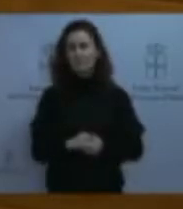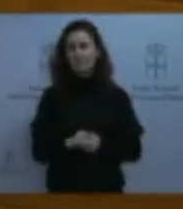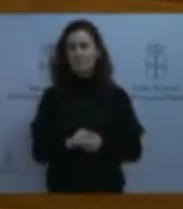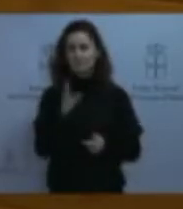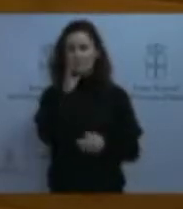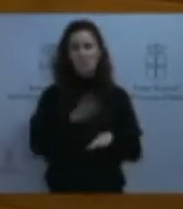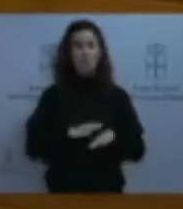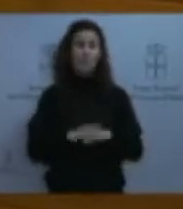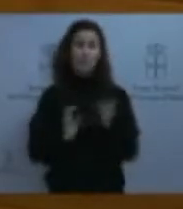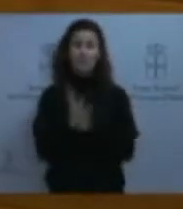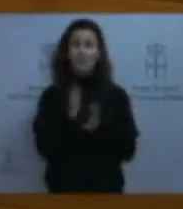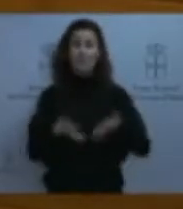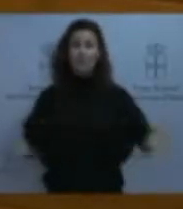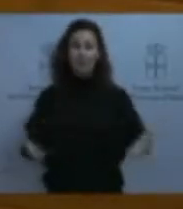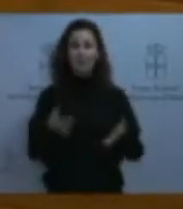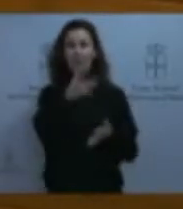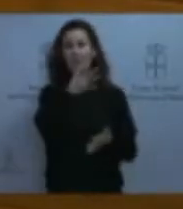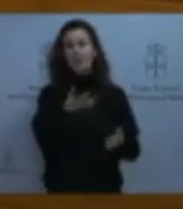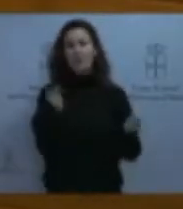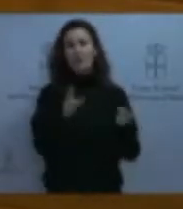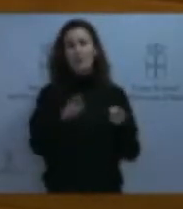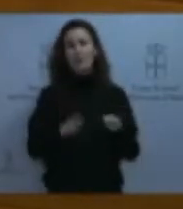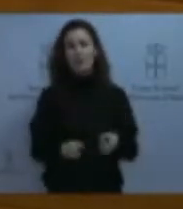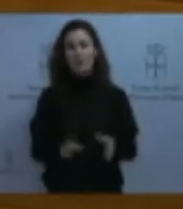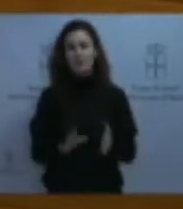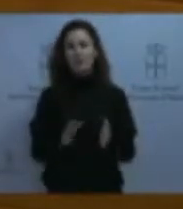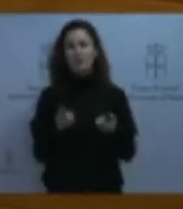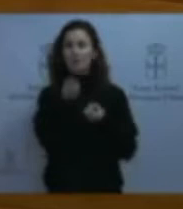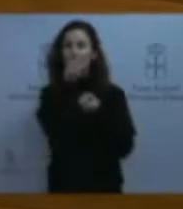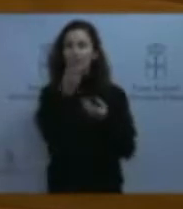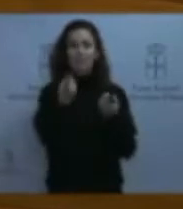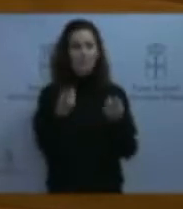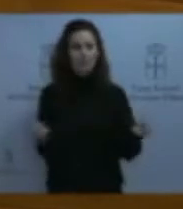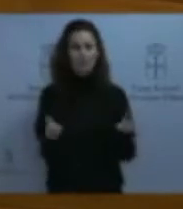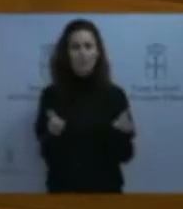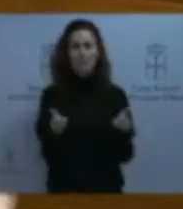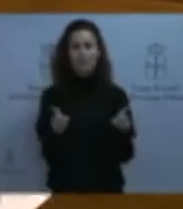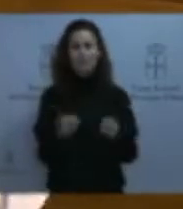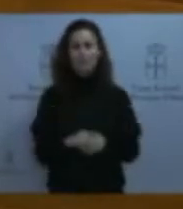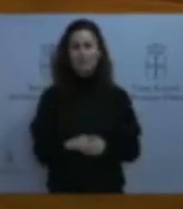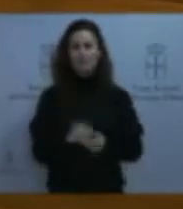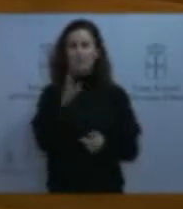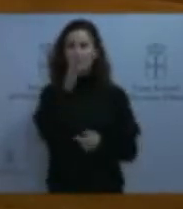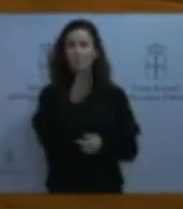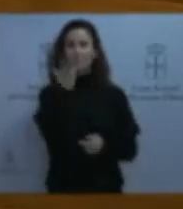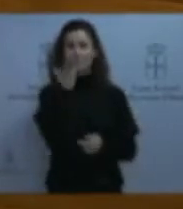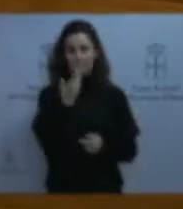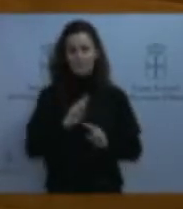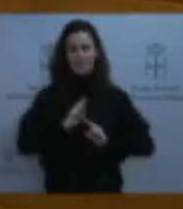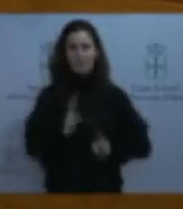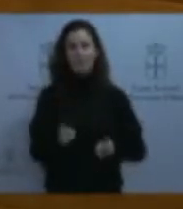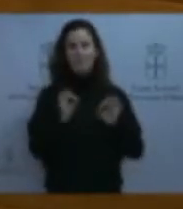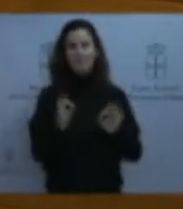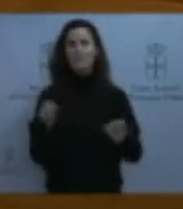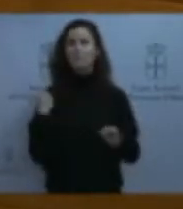de gran magnitud. No le voy ahora mismo a leer todos los datos ni toda la incidencia, porque prefiero contestar algunas de las cuestiones que usted me ha